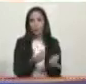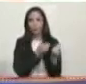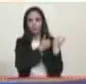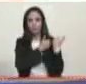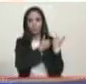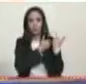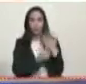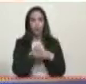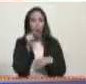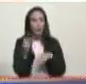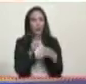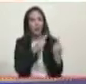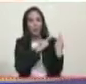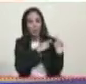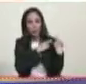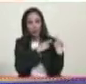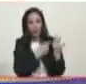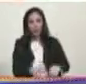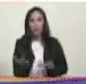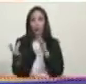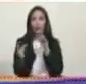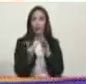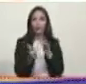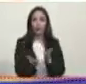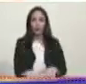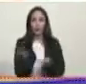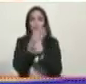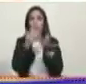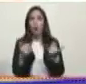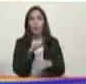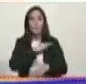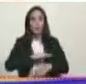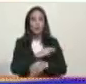Astibasta. Vamos a proceder al lanzamiento